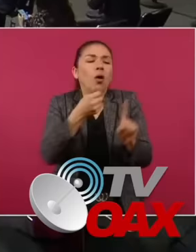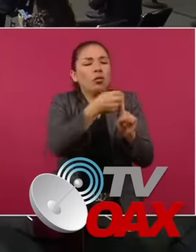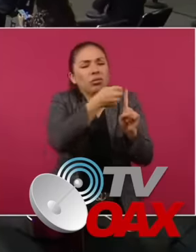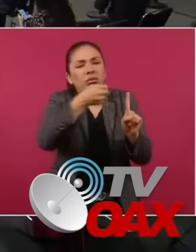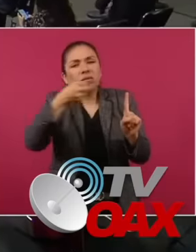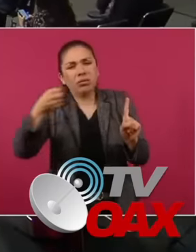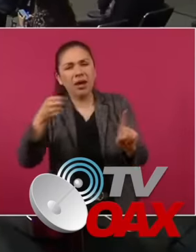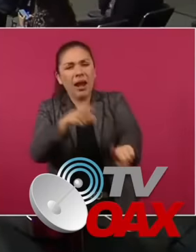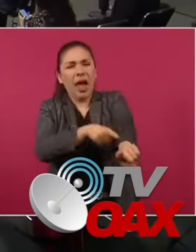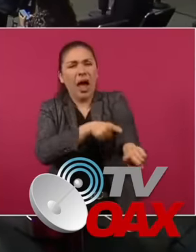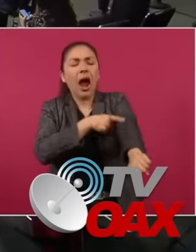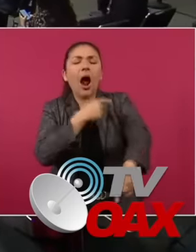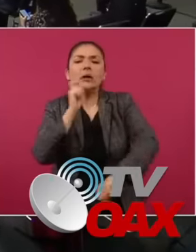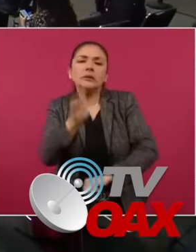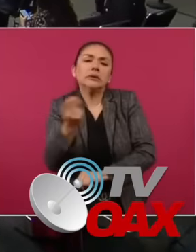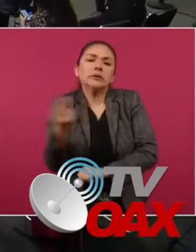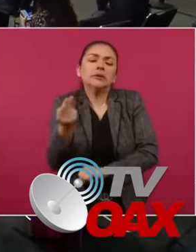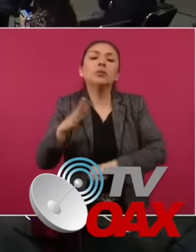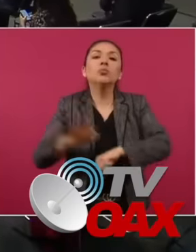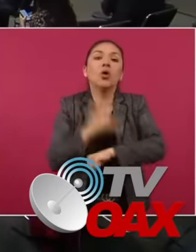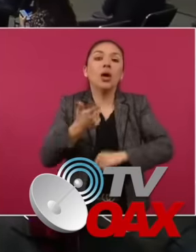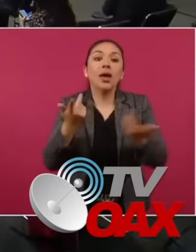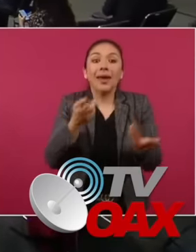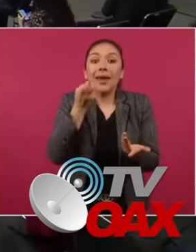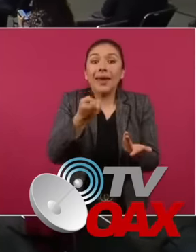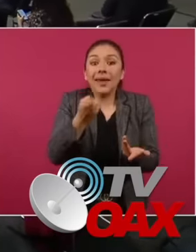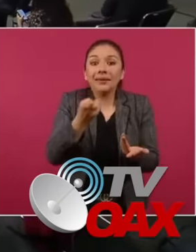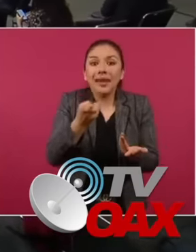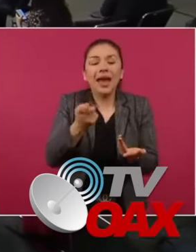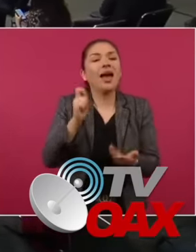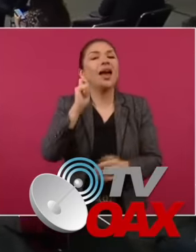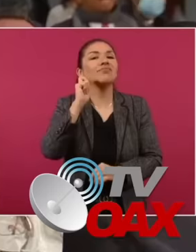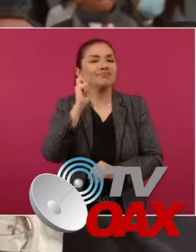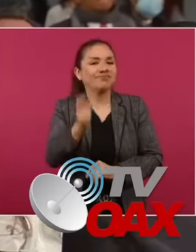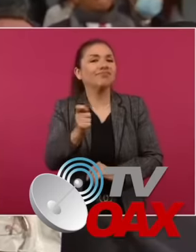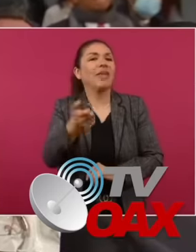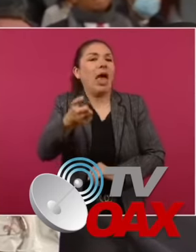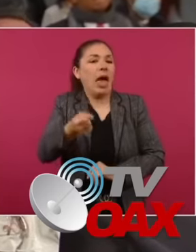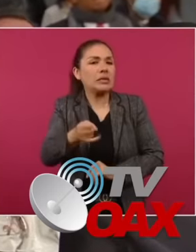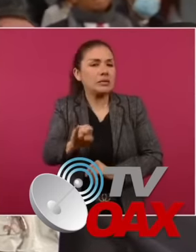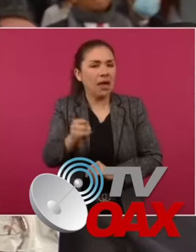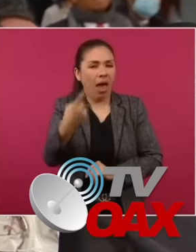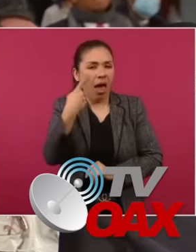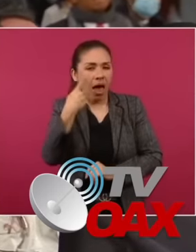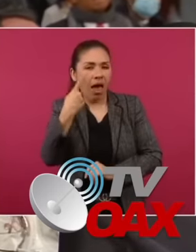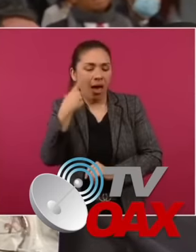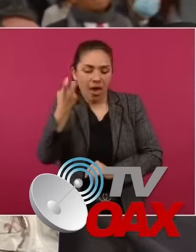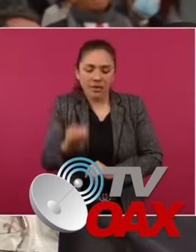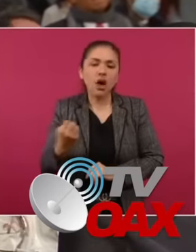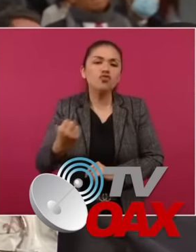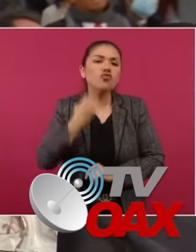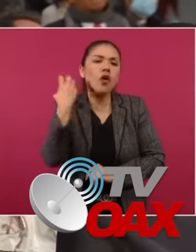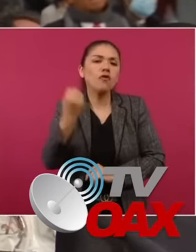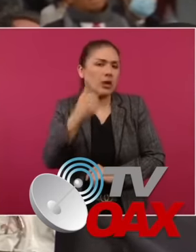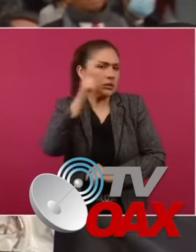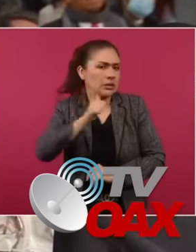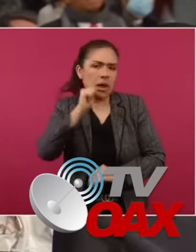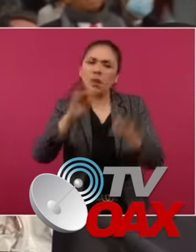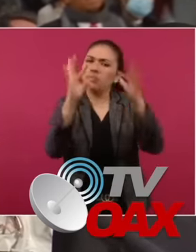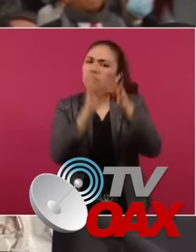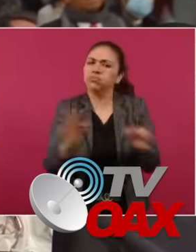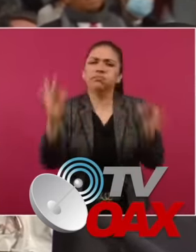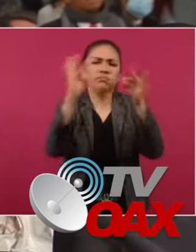esto porque ese es un distintivo de esta conferencia. Bien, señor. O